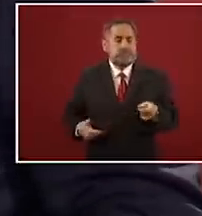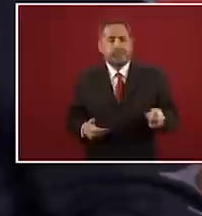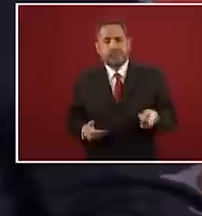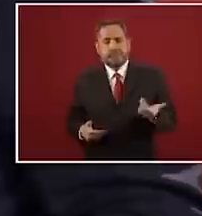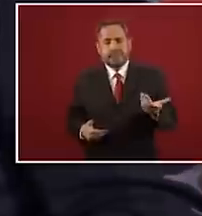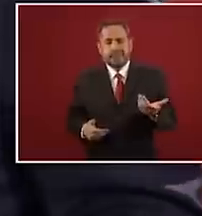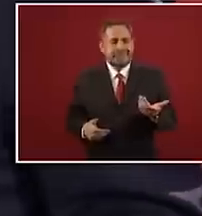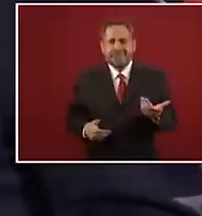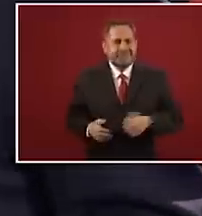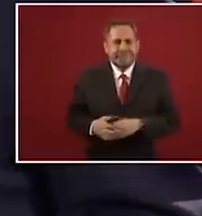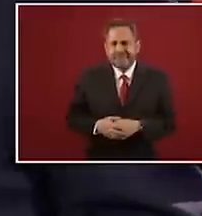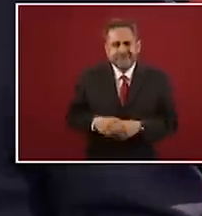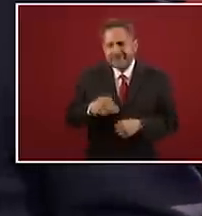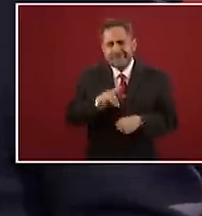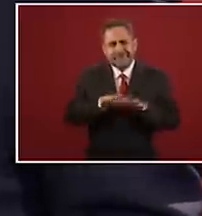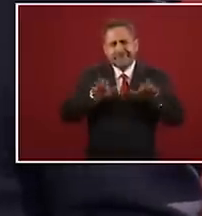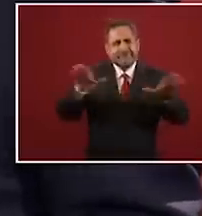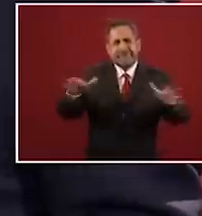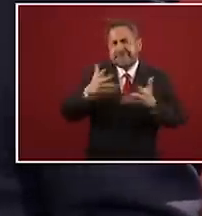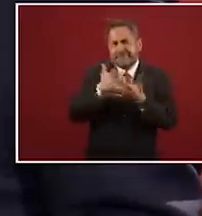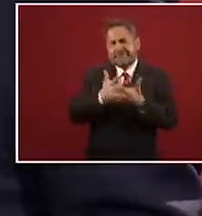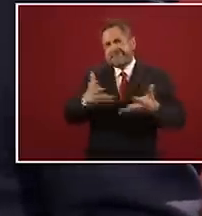es un avión muy grande,